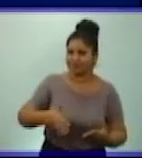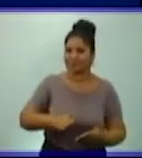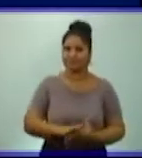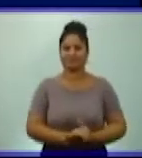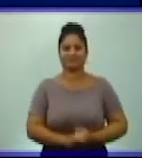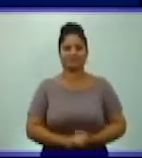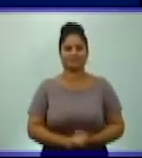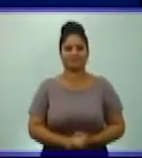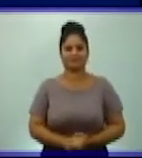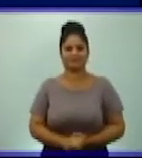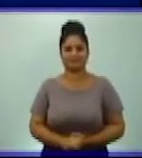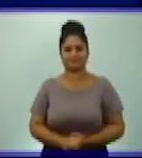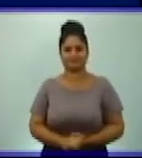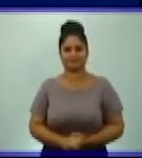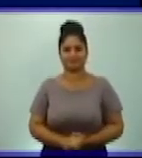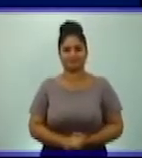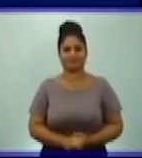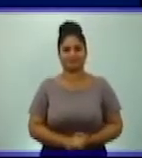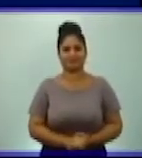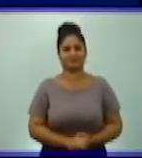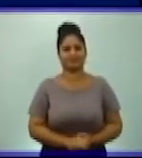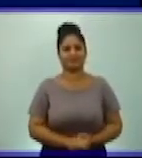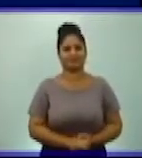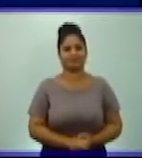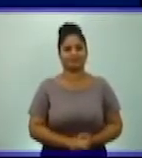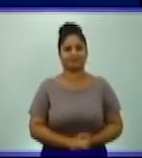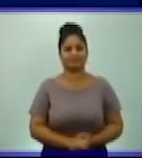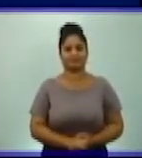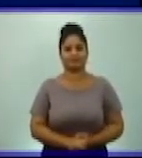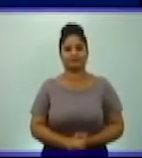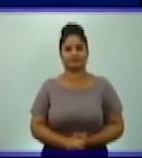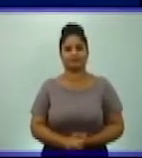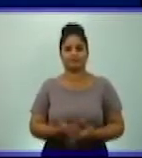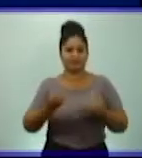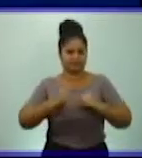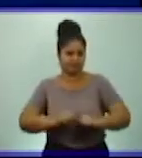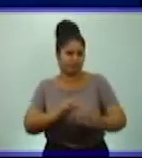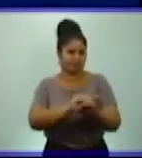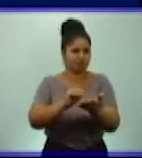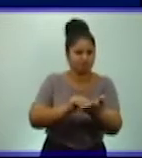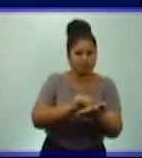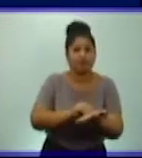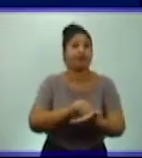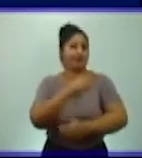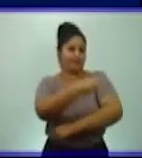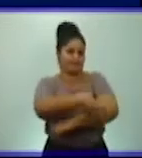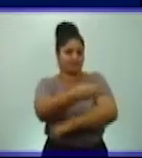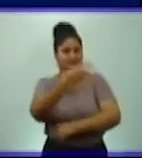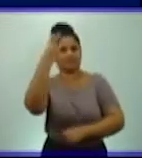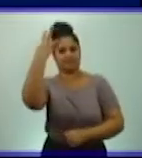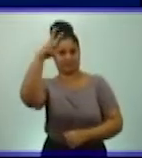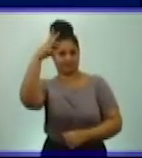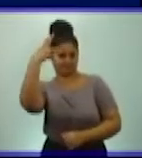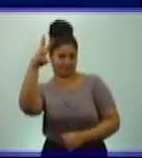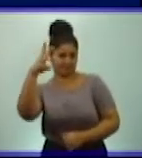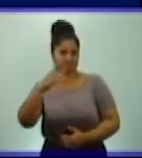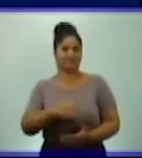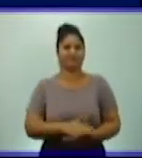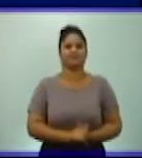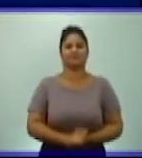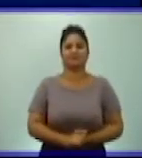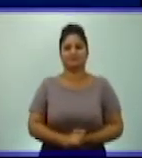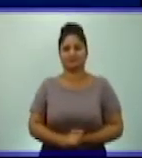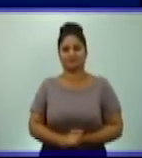1651 en San Miguel de Nepantla, México. Y muere un 17 de abril de